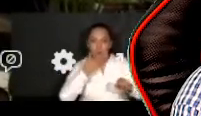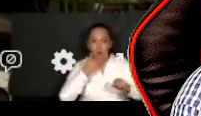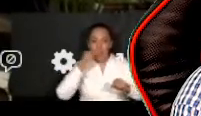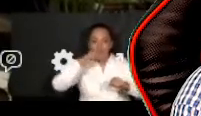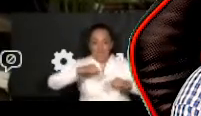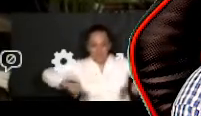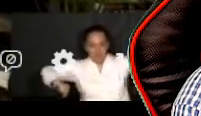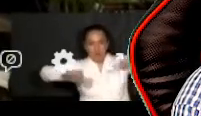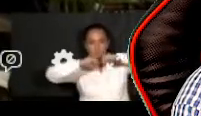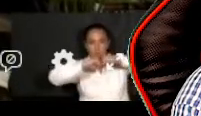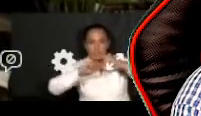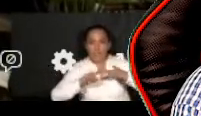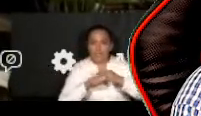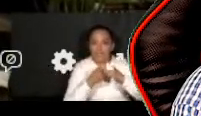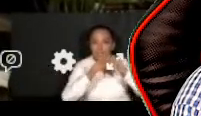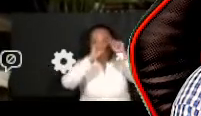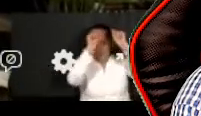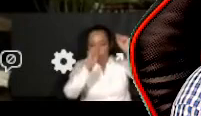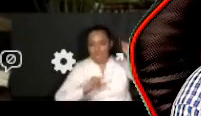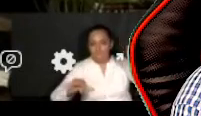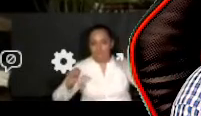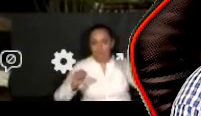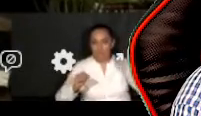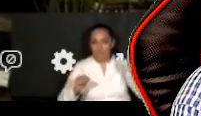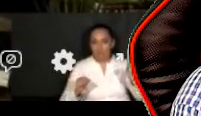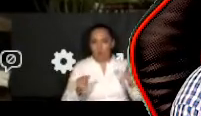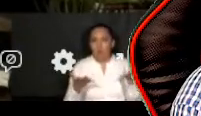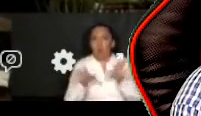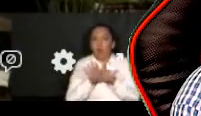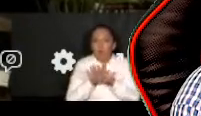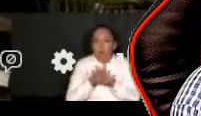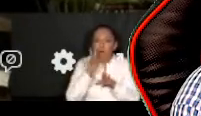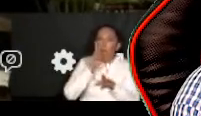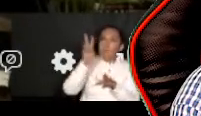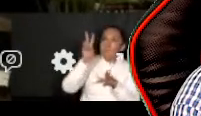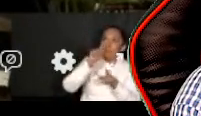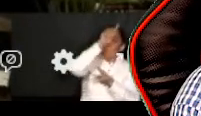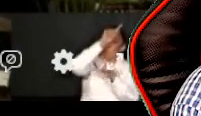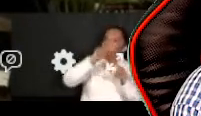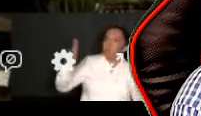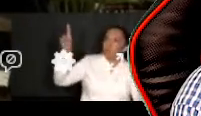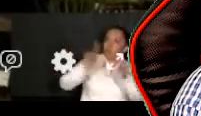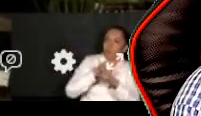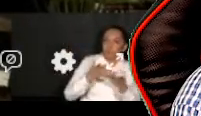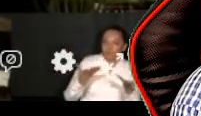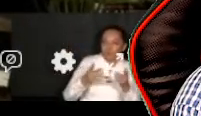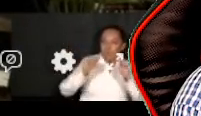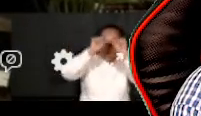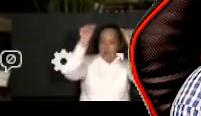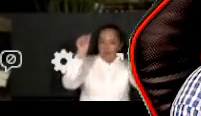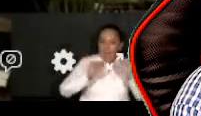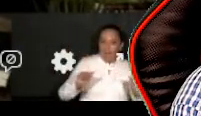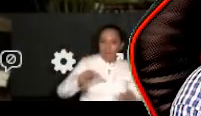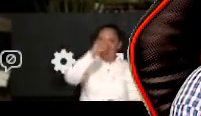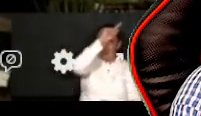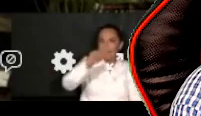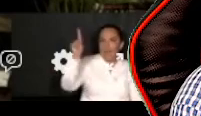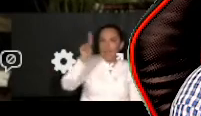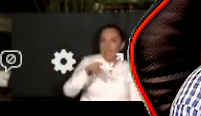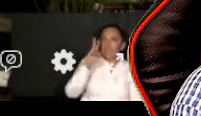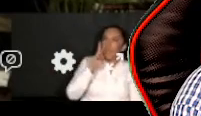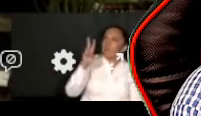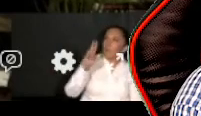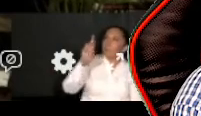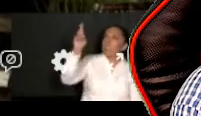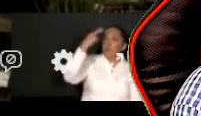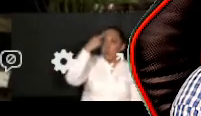lo hacemos bajo la gran obra del escultor camarguense Sebastián, que nos recuerda aquel